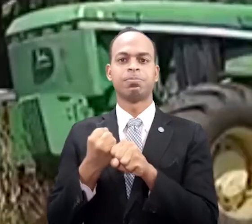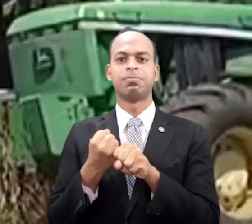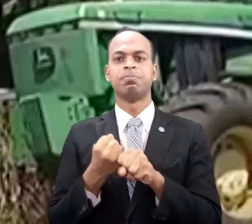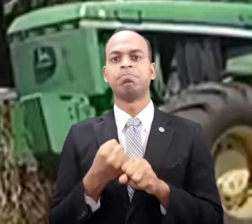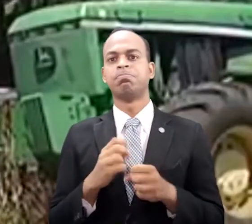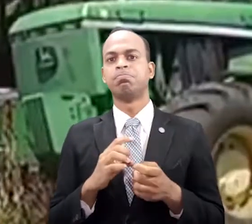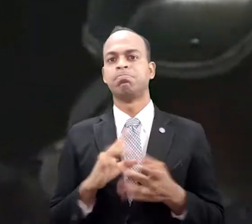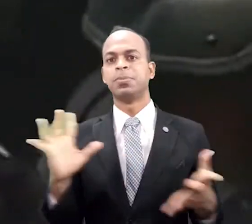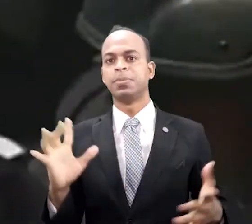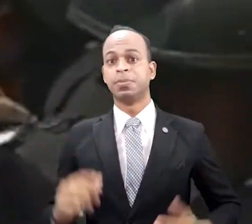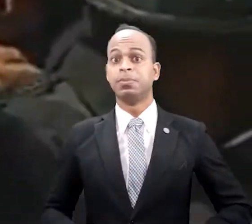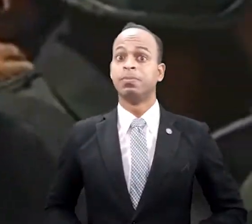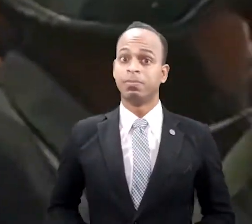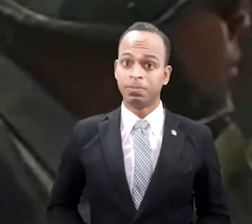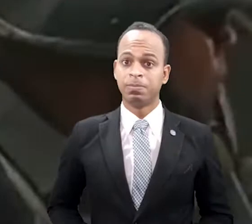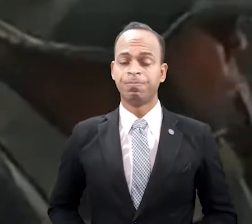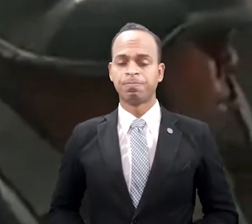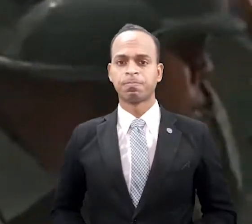dominio.